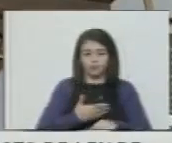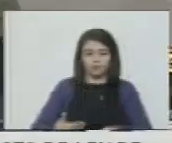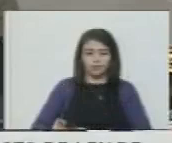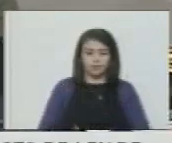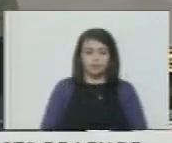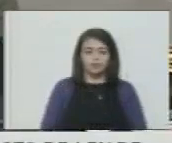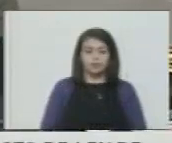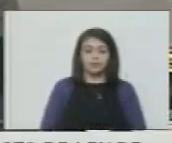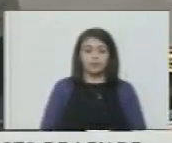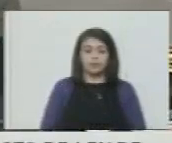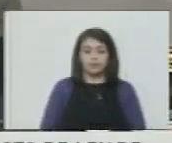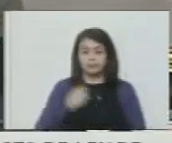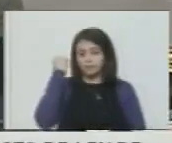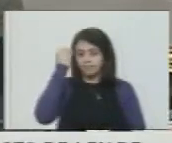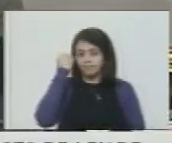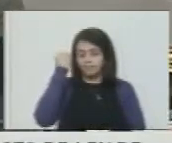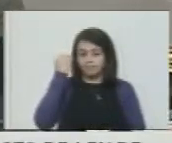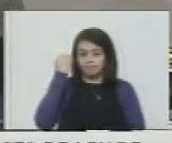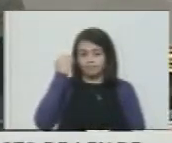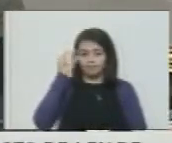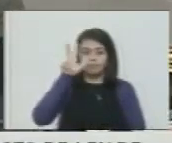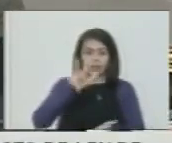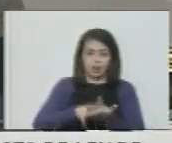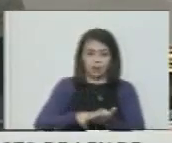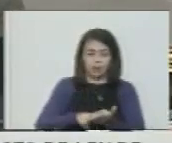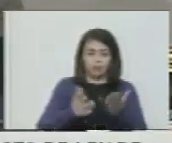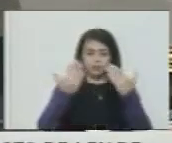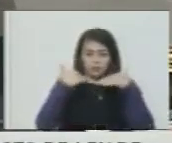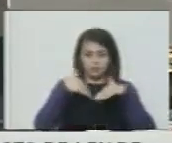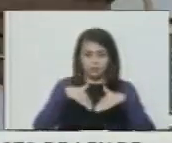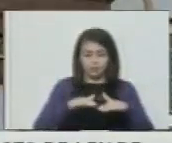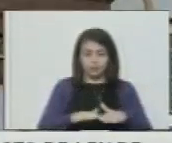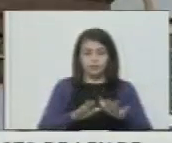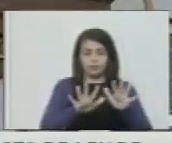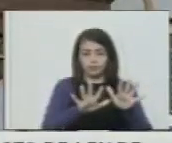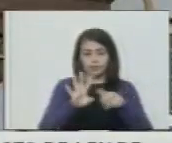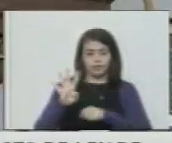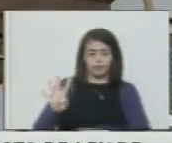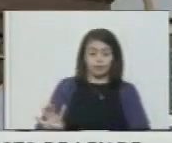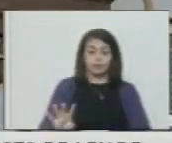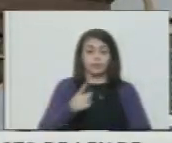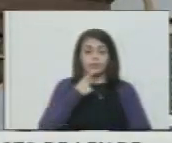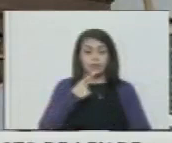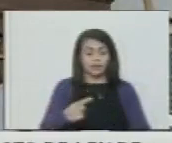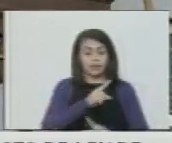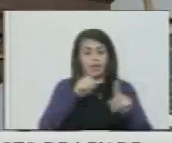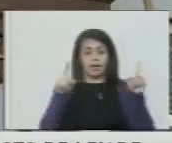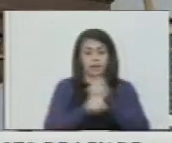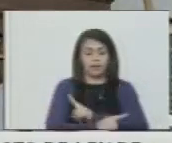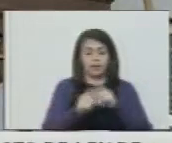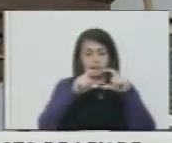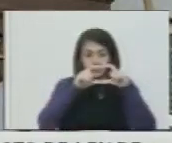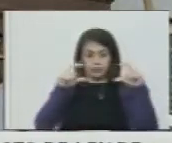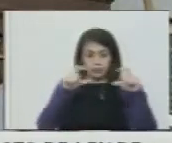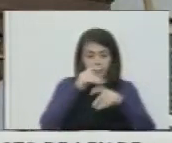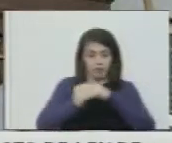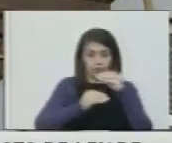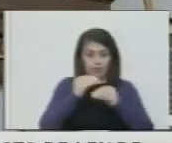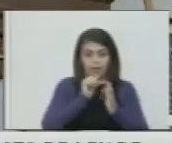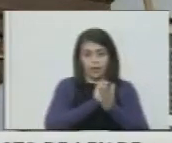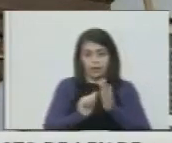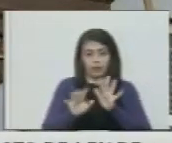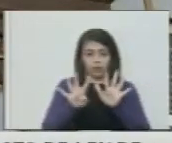todo, señor presidente. En consideración. Aprobado. Siguiente. 14. Se propone modificar el